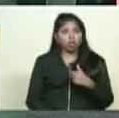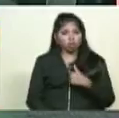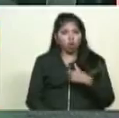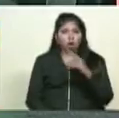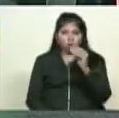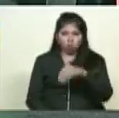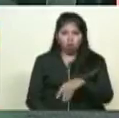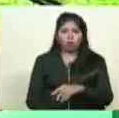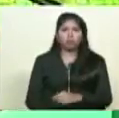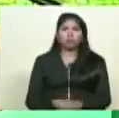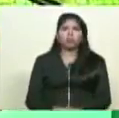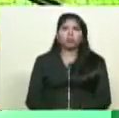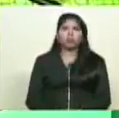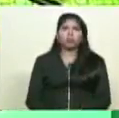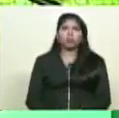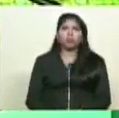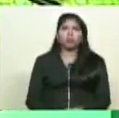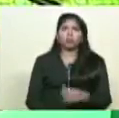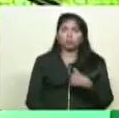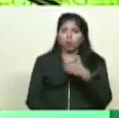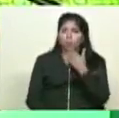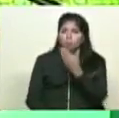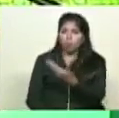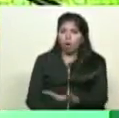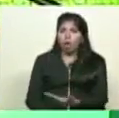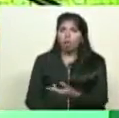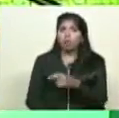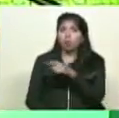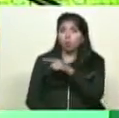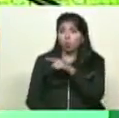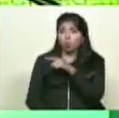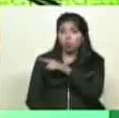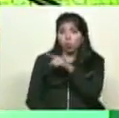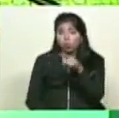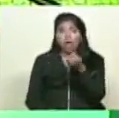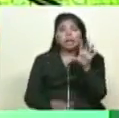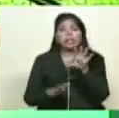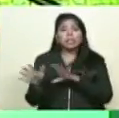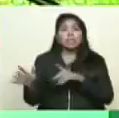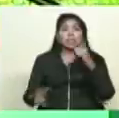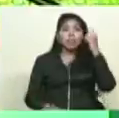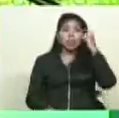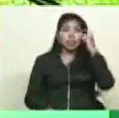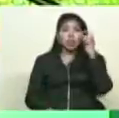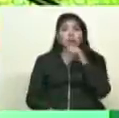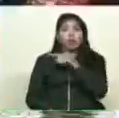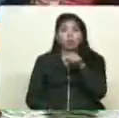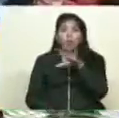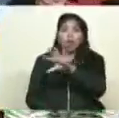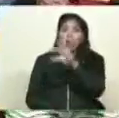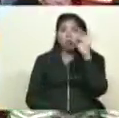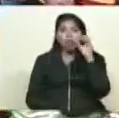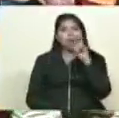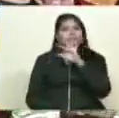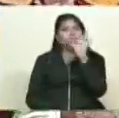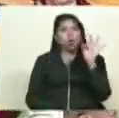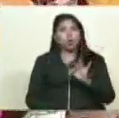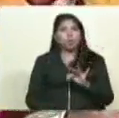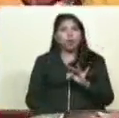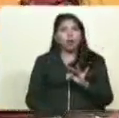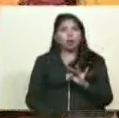acuerdo y les propongo que ustedes en este periodo de 15 días elijan una estructura nacional